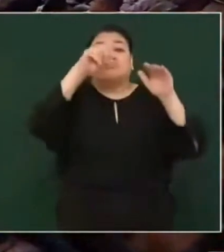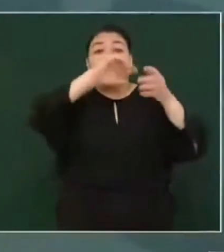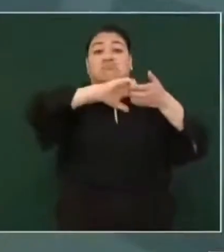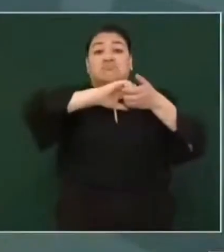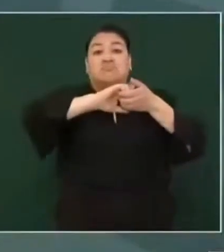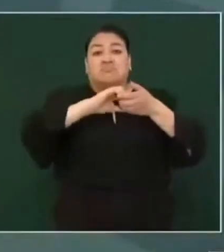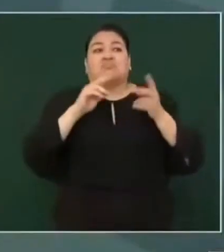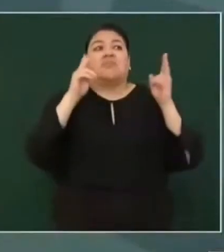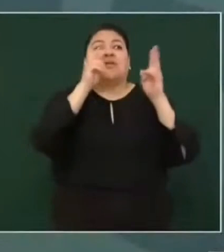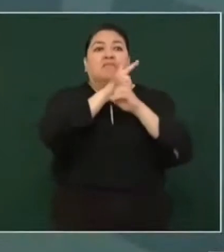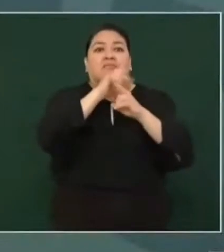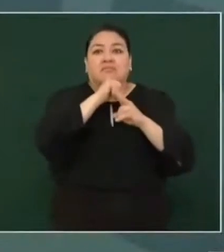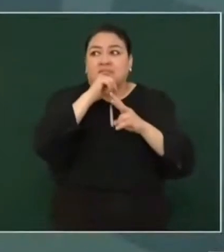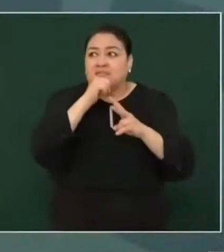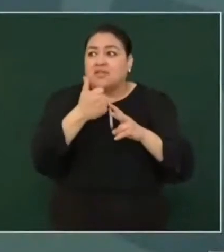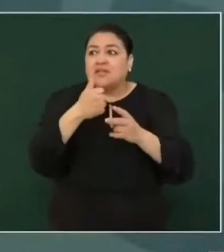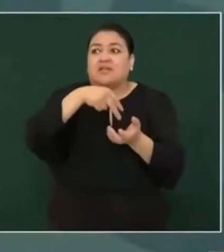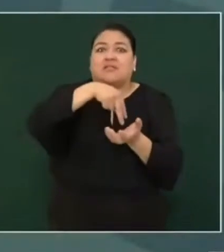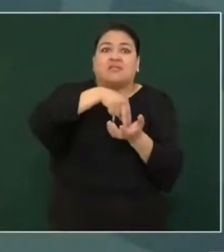sin ventilación.